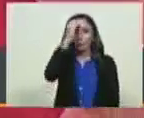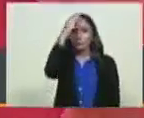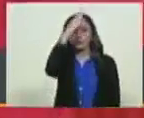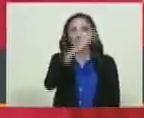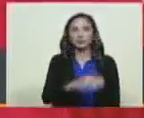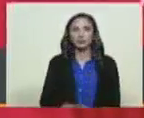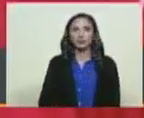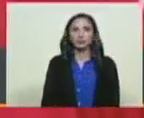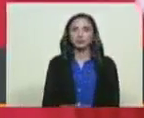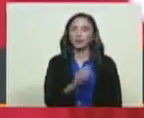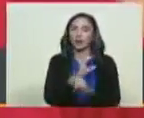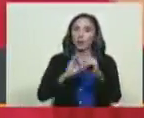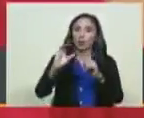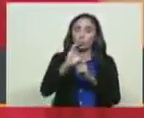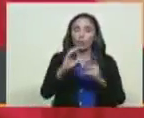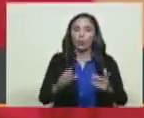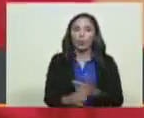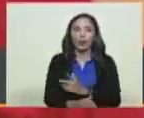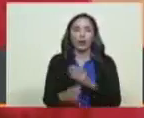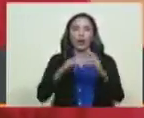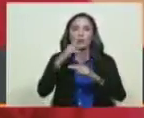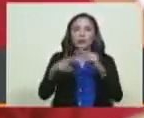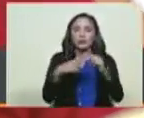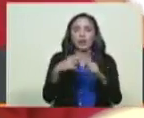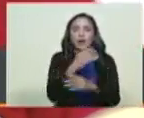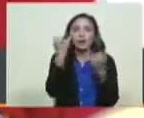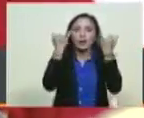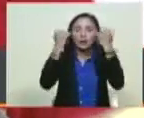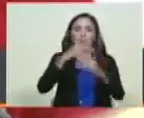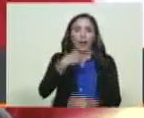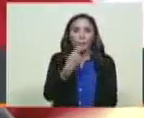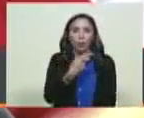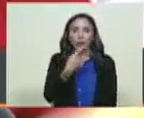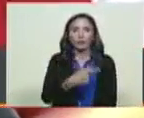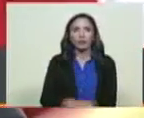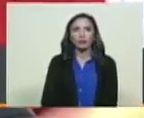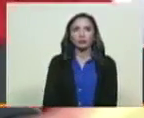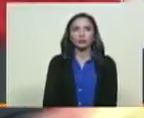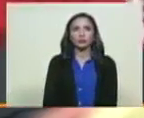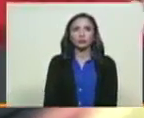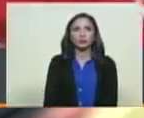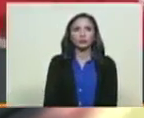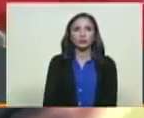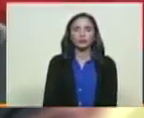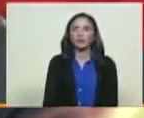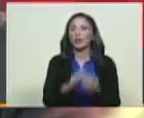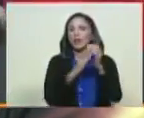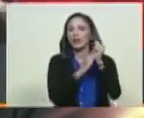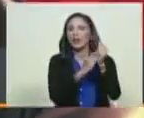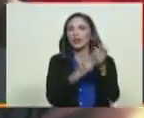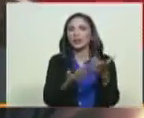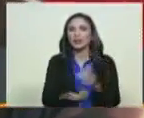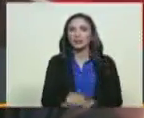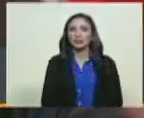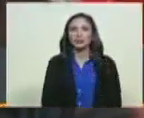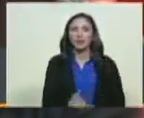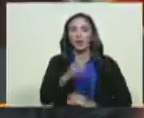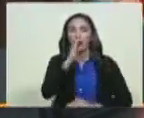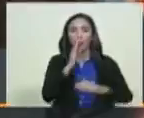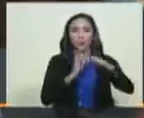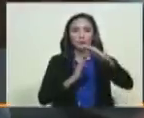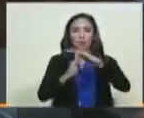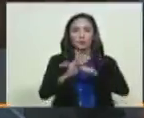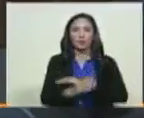conocimiento en cultura universal en cultura política el liderazgo en humildad